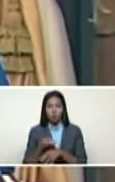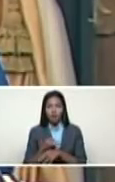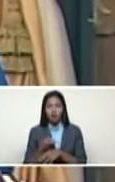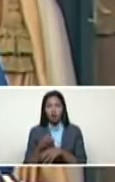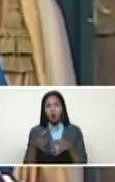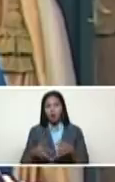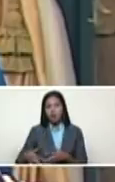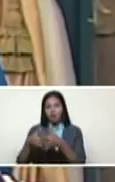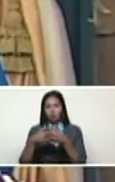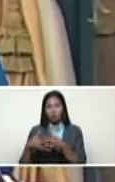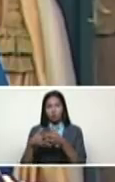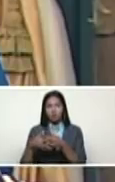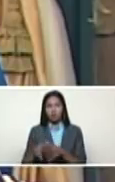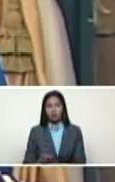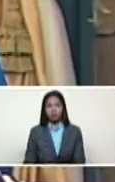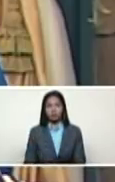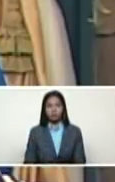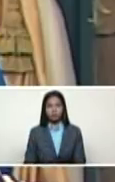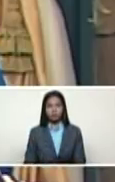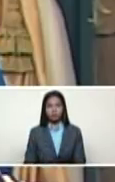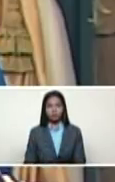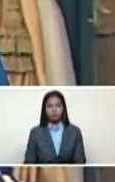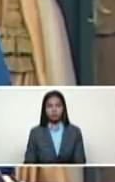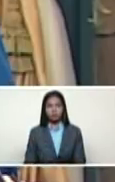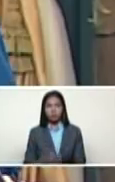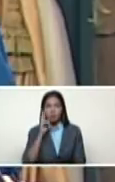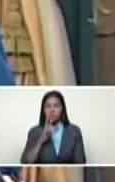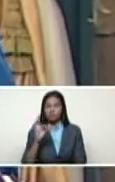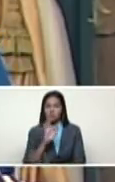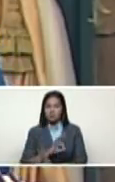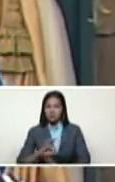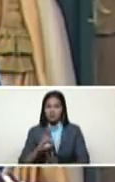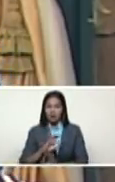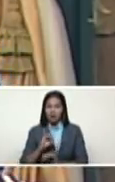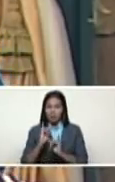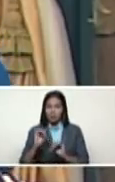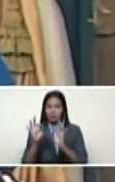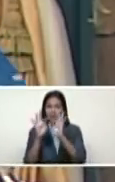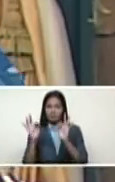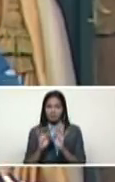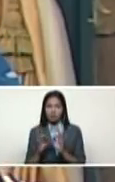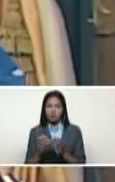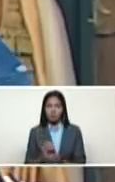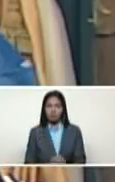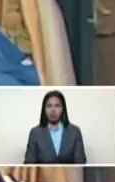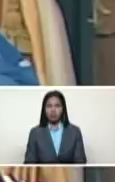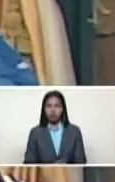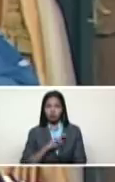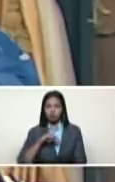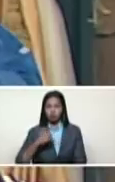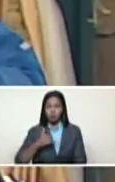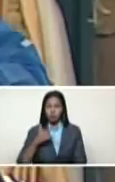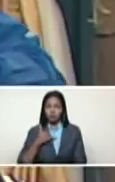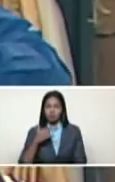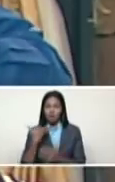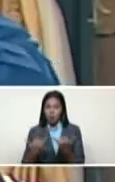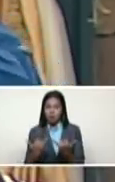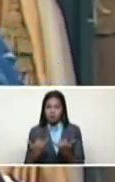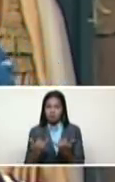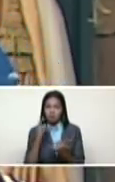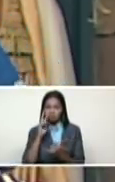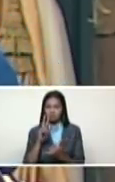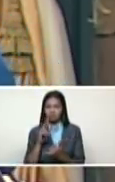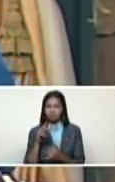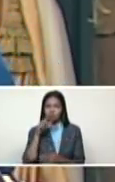Estados Unidos de Norteamérica. No se había visto tanta bajeza. Aprovecho este comentario, no se había visto tanta